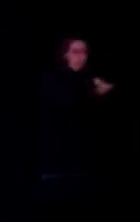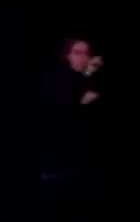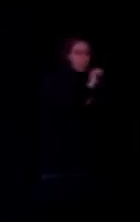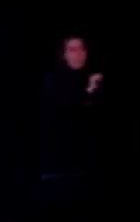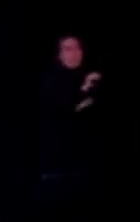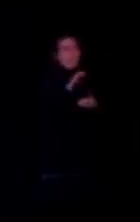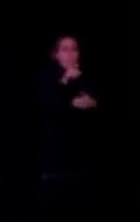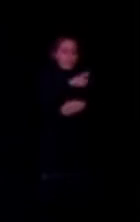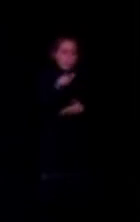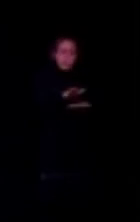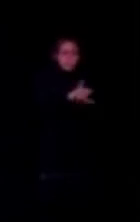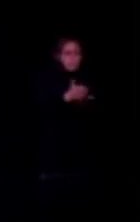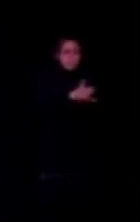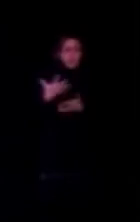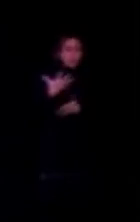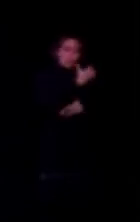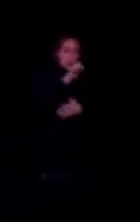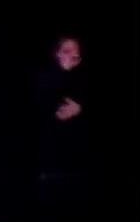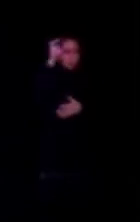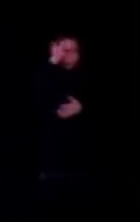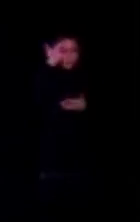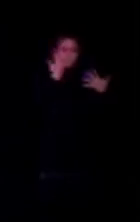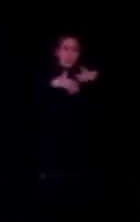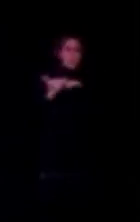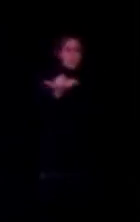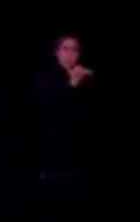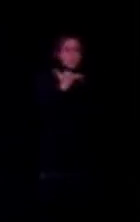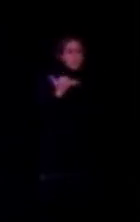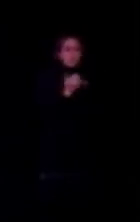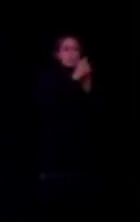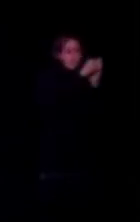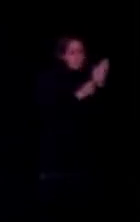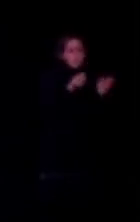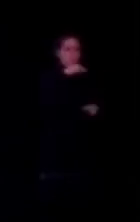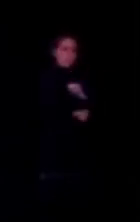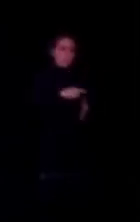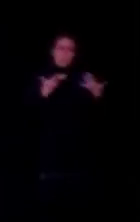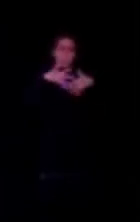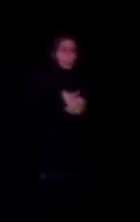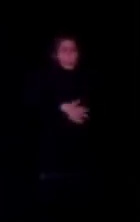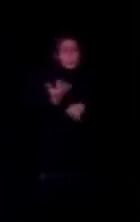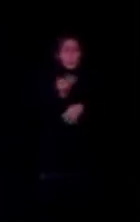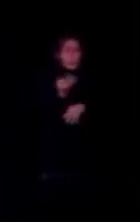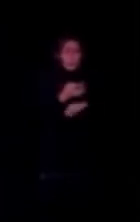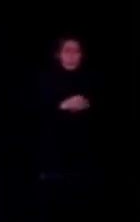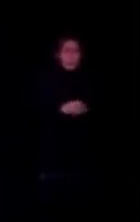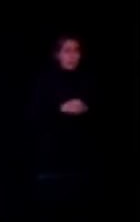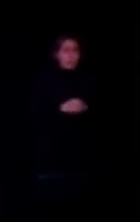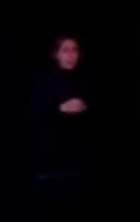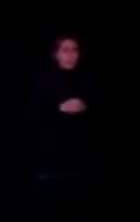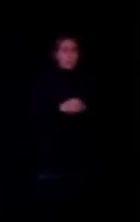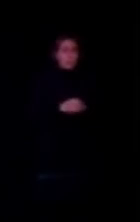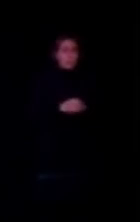criterios y ética inclusiva no vale sólo los grandes pronunciamientos sino hay estamentos entre